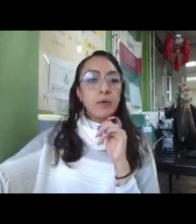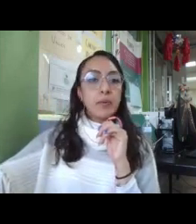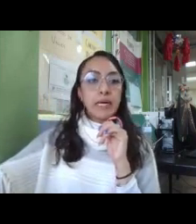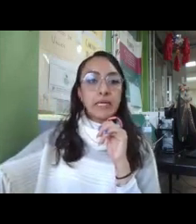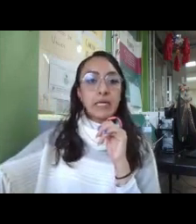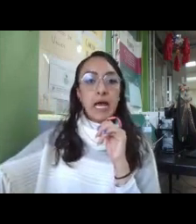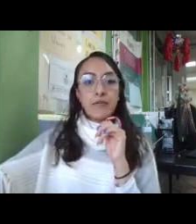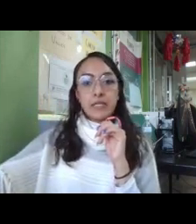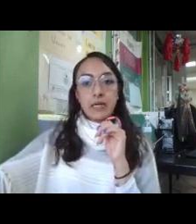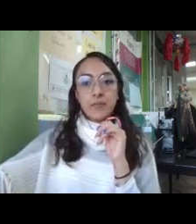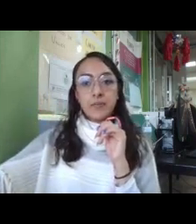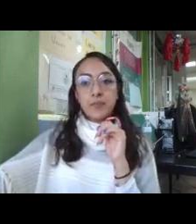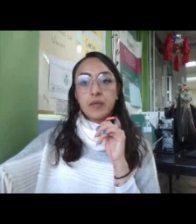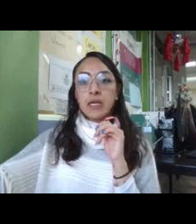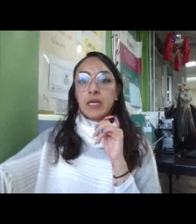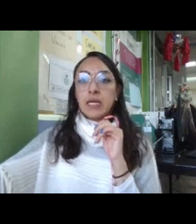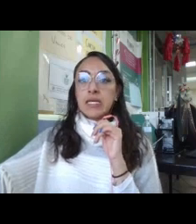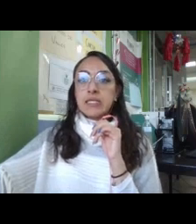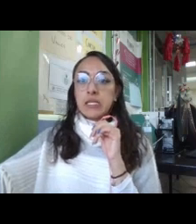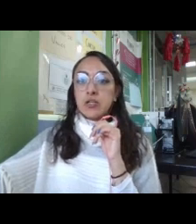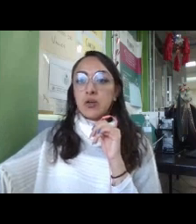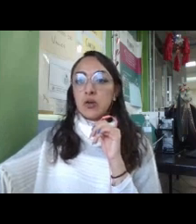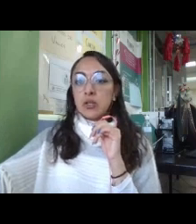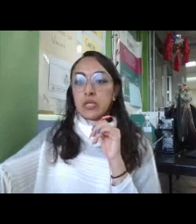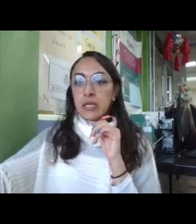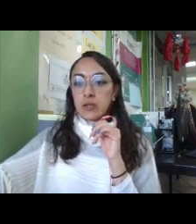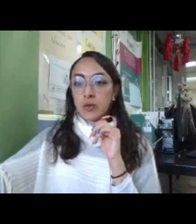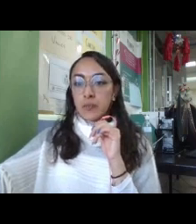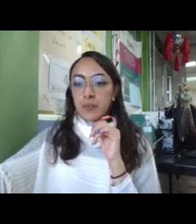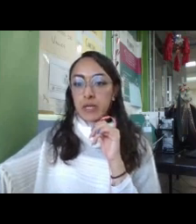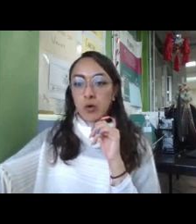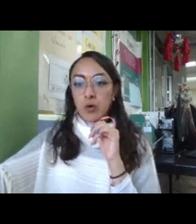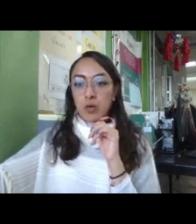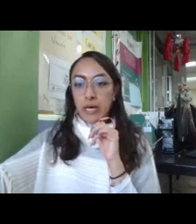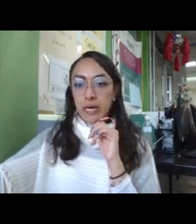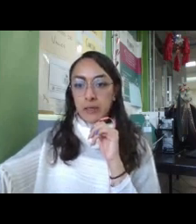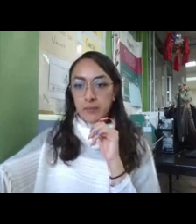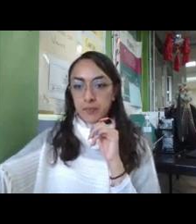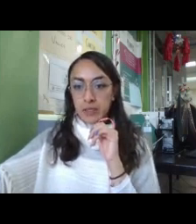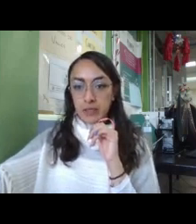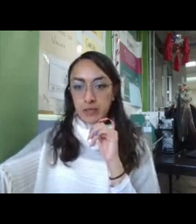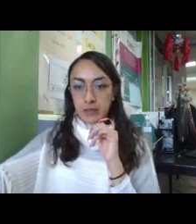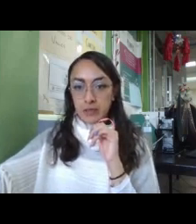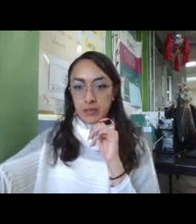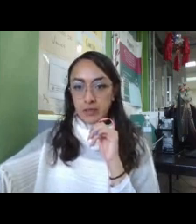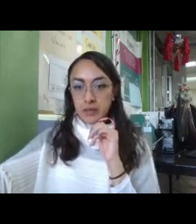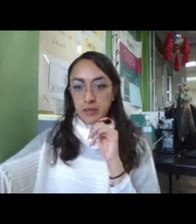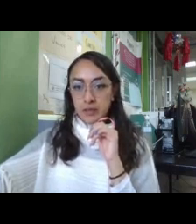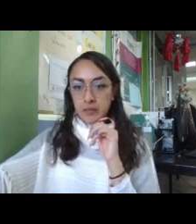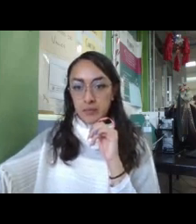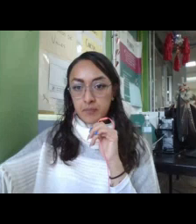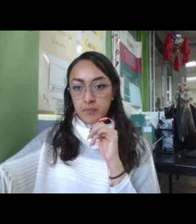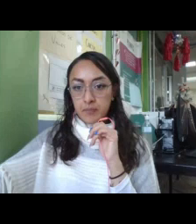El verbo va a ir al final. Si yo trato de colocar